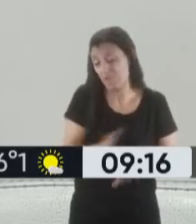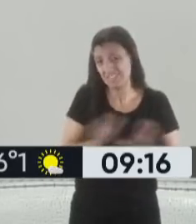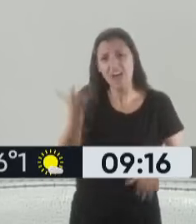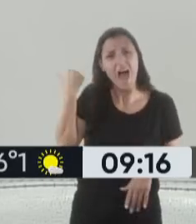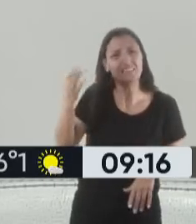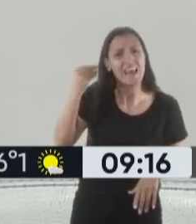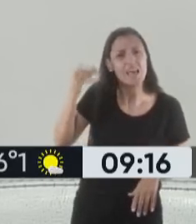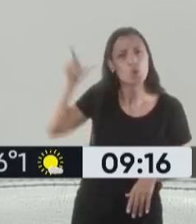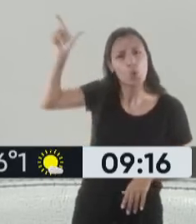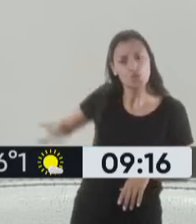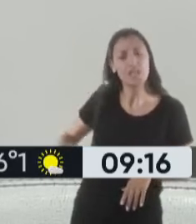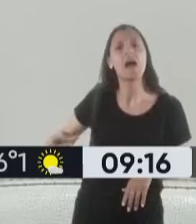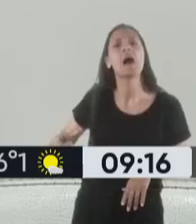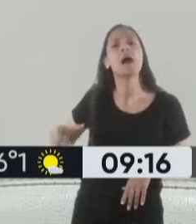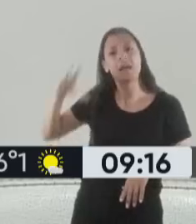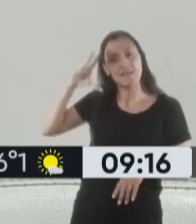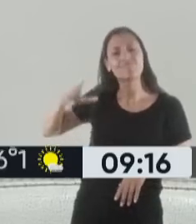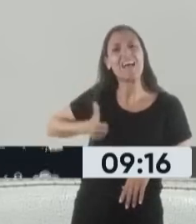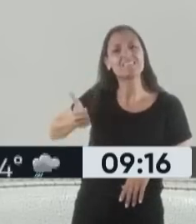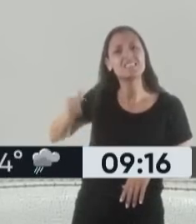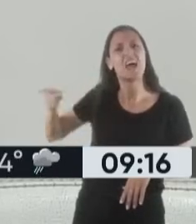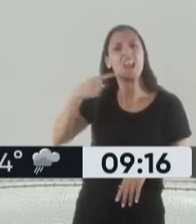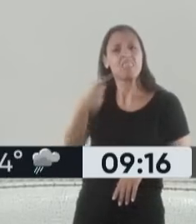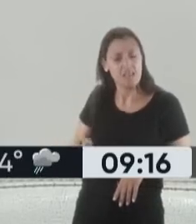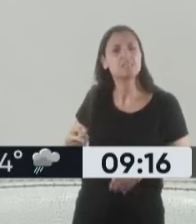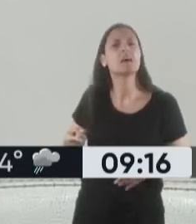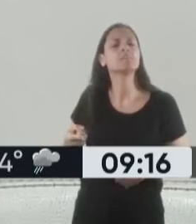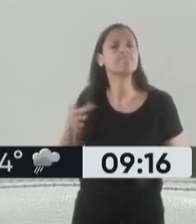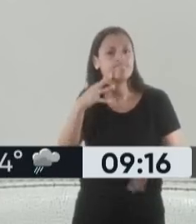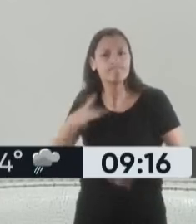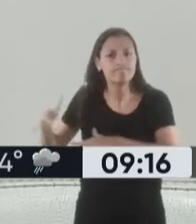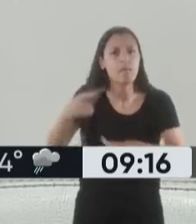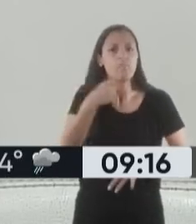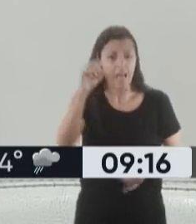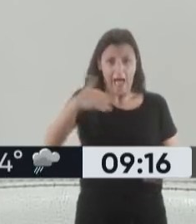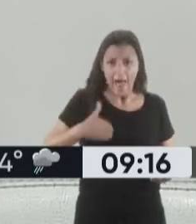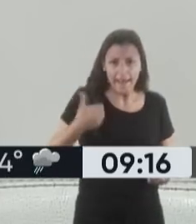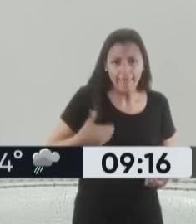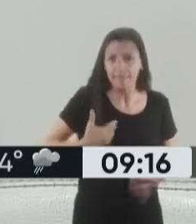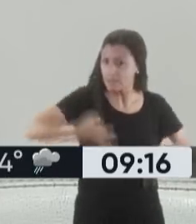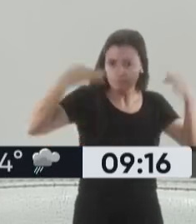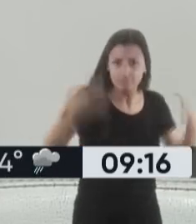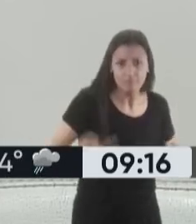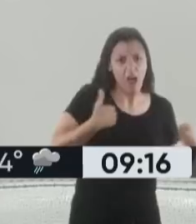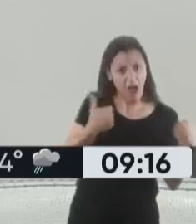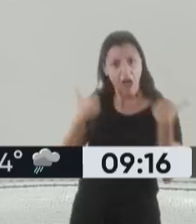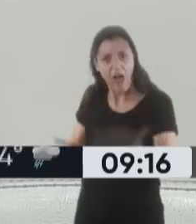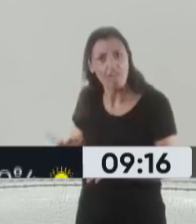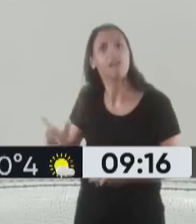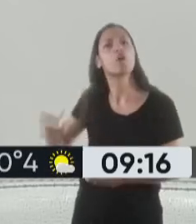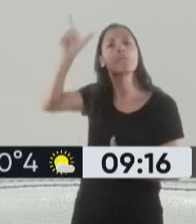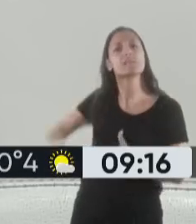escuchaba ayer al canciller ecuatoriano en CNN en español, si Argentina efectivamente favoreció la huida de